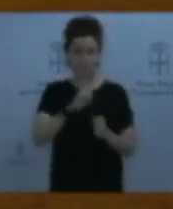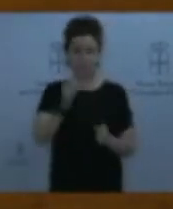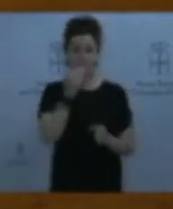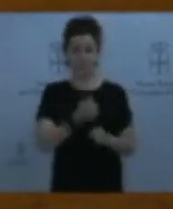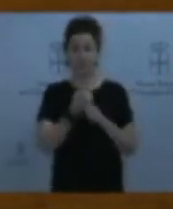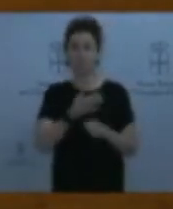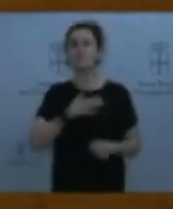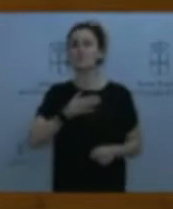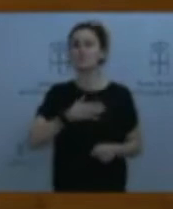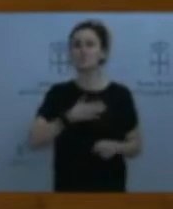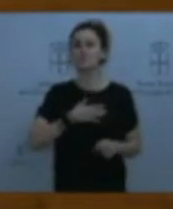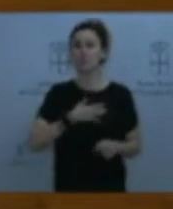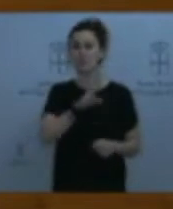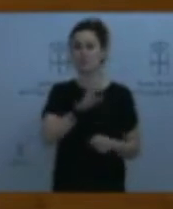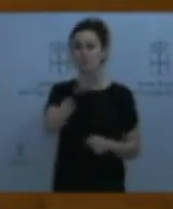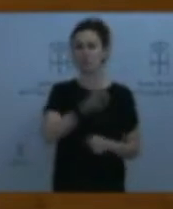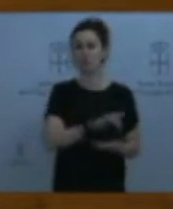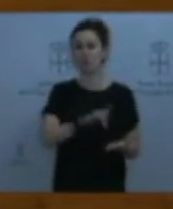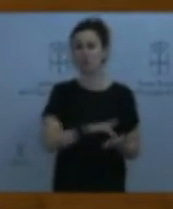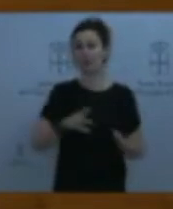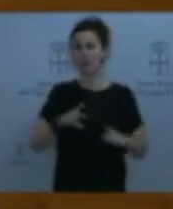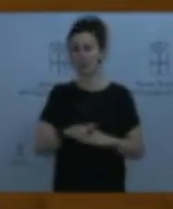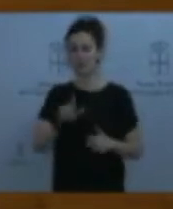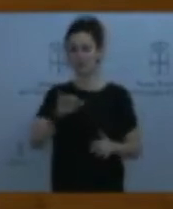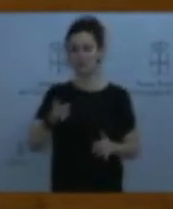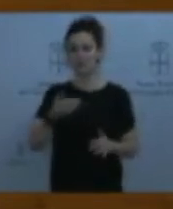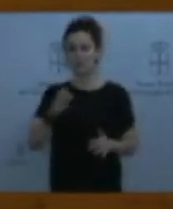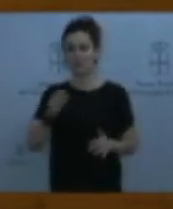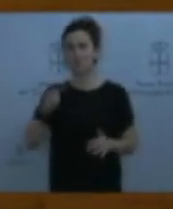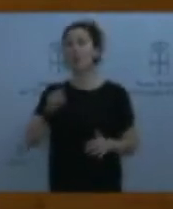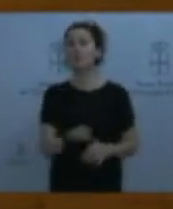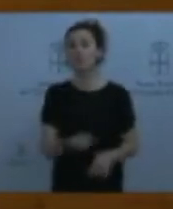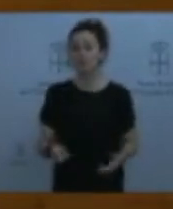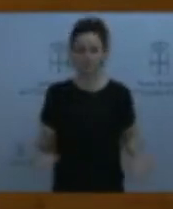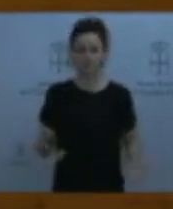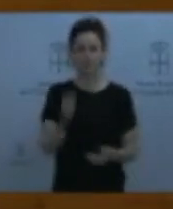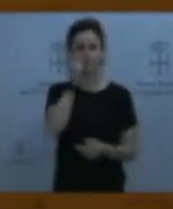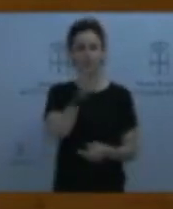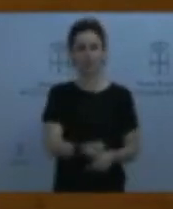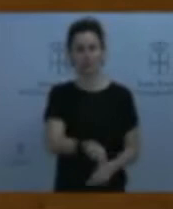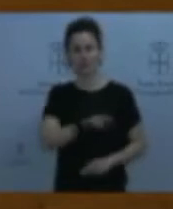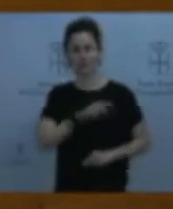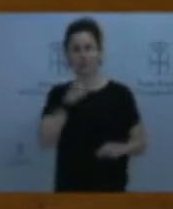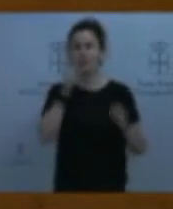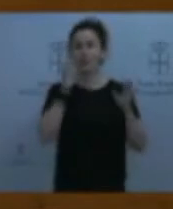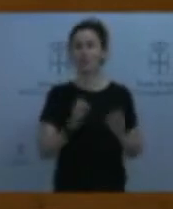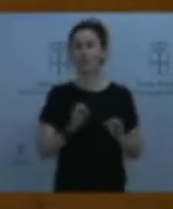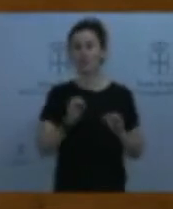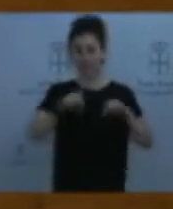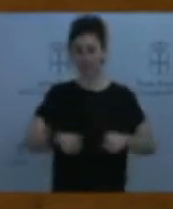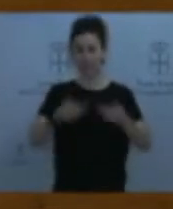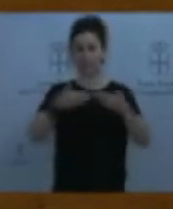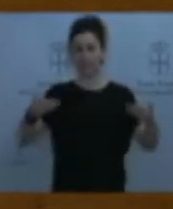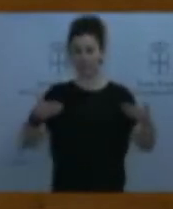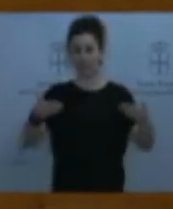de la ciudadanía asturiana un 30% de las acciones de Liberbank, ¿no? Lo que dijo Javier Fernández, pues hablaba de que la colección se iba a quedar en Asturias, pero